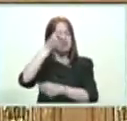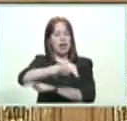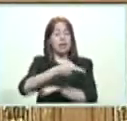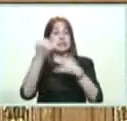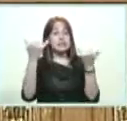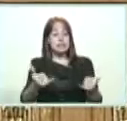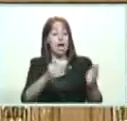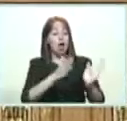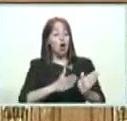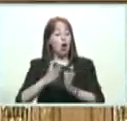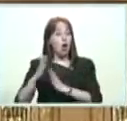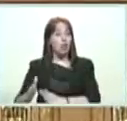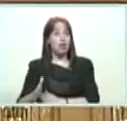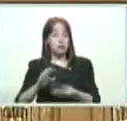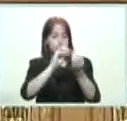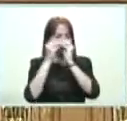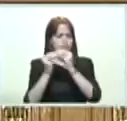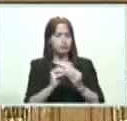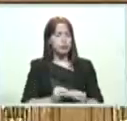poner orden